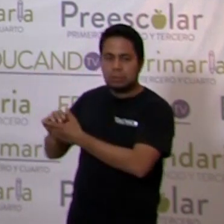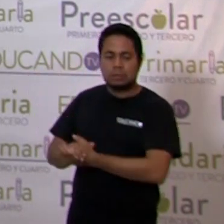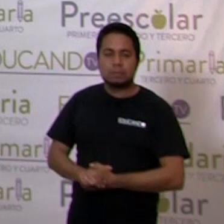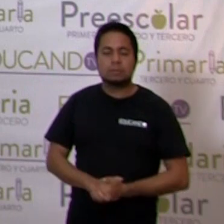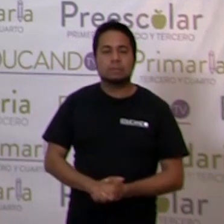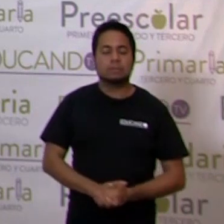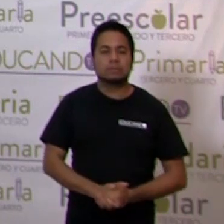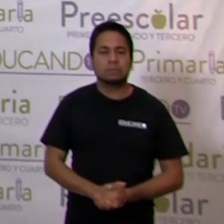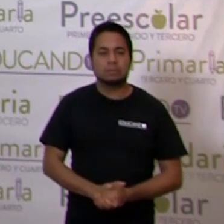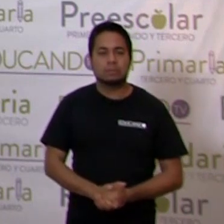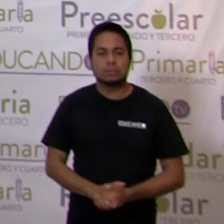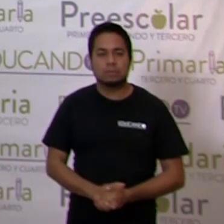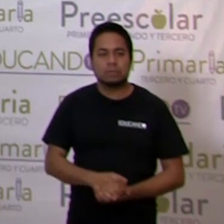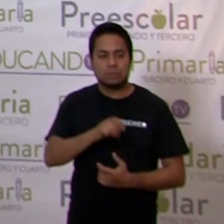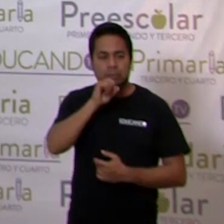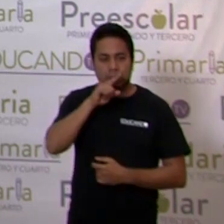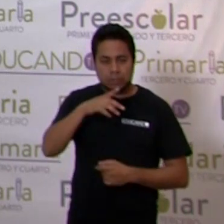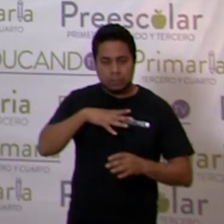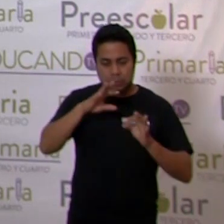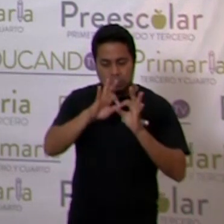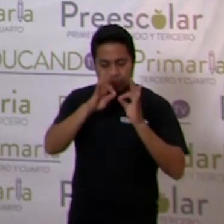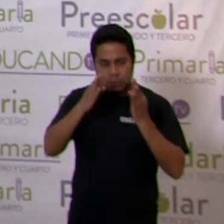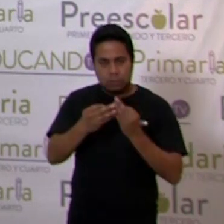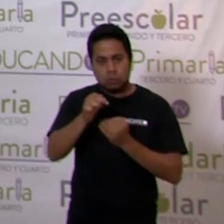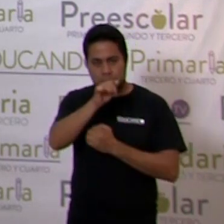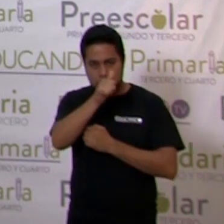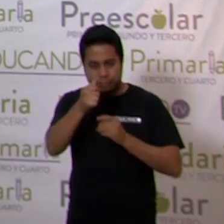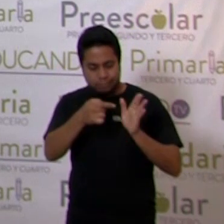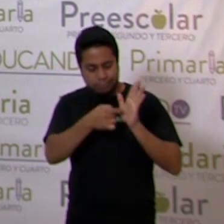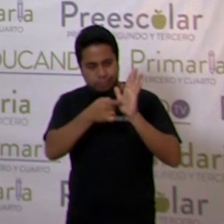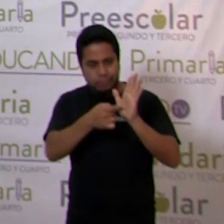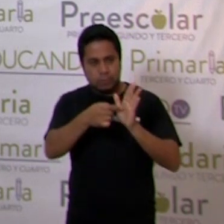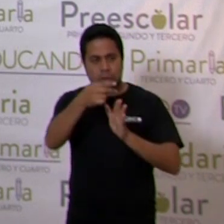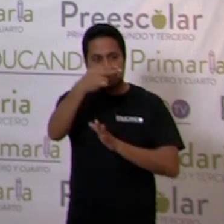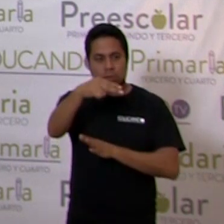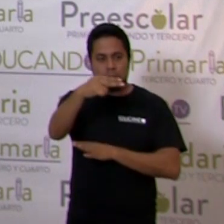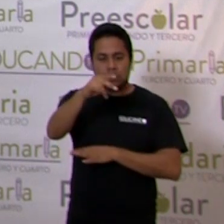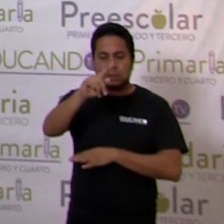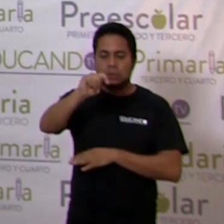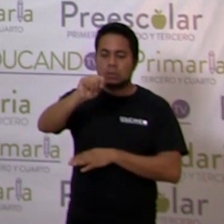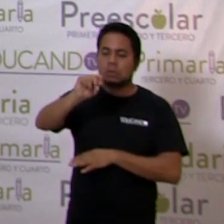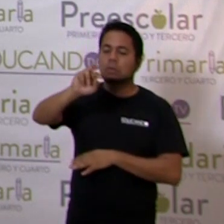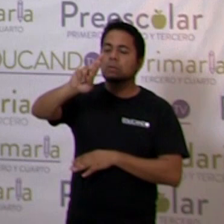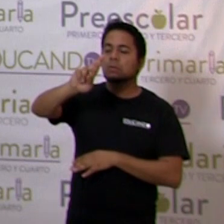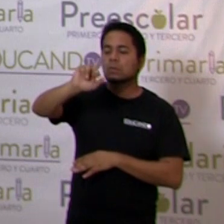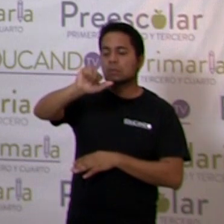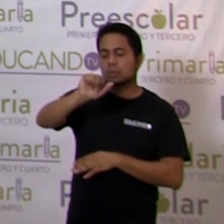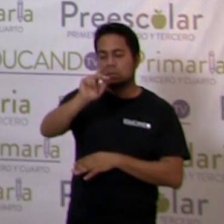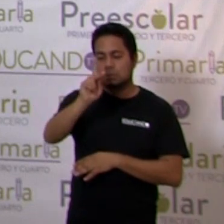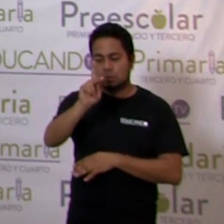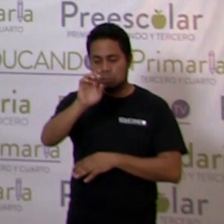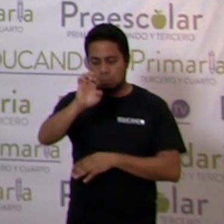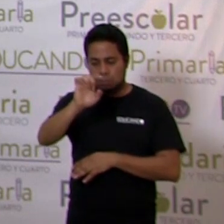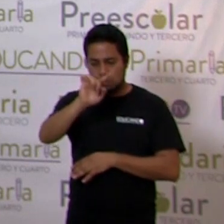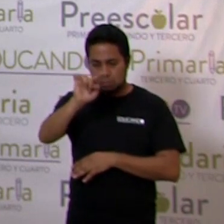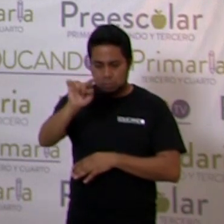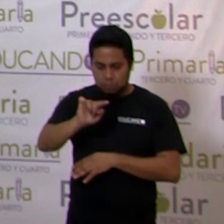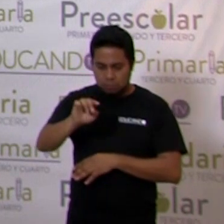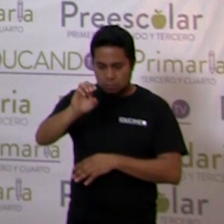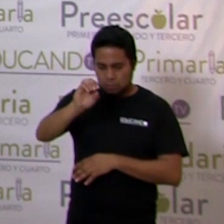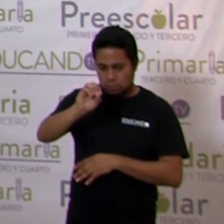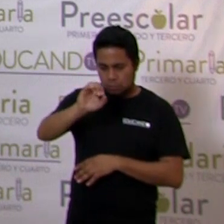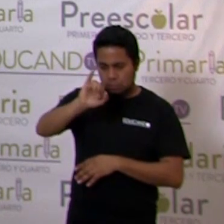también está esta figura que se llama trapezoide te acuerdas del trapecio Ah bueno